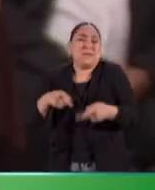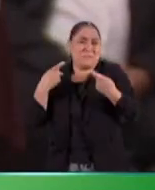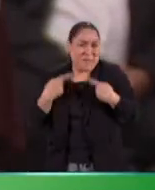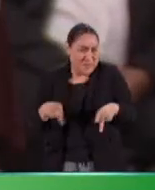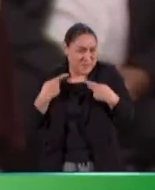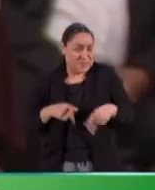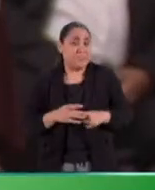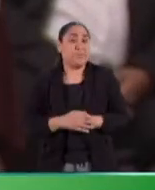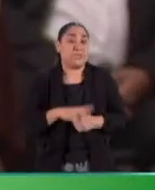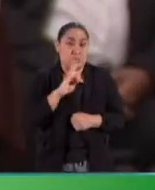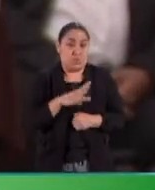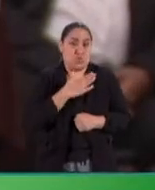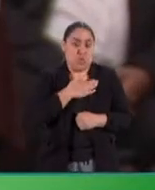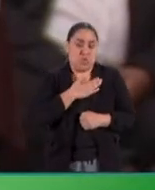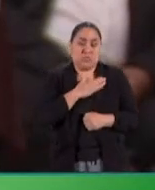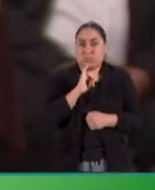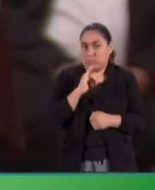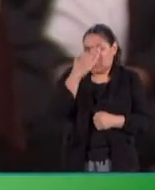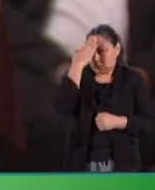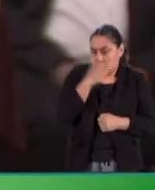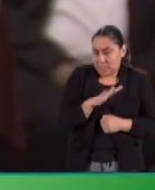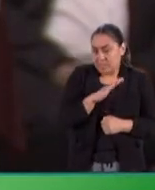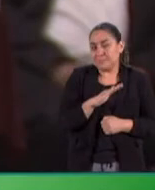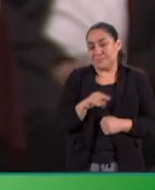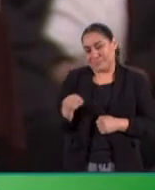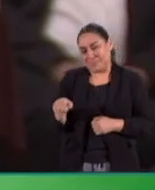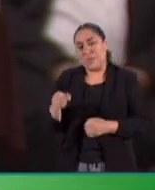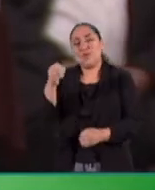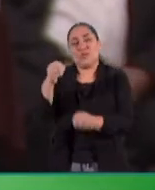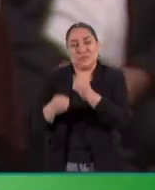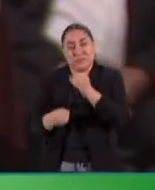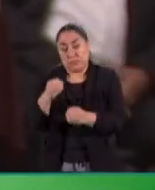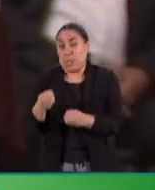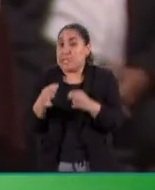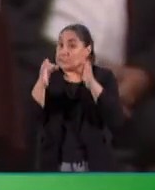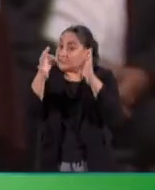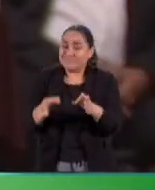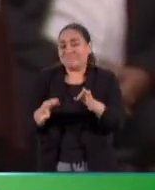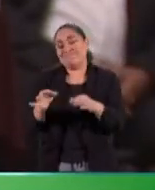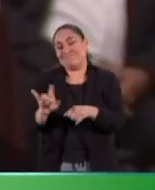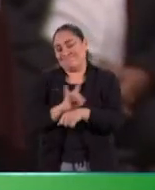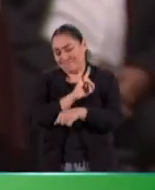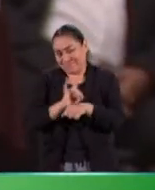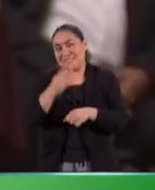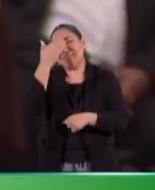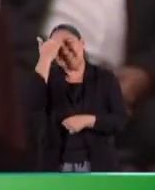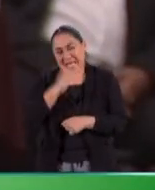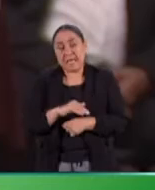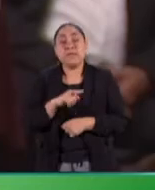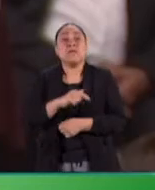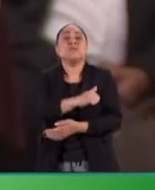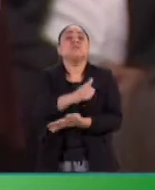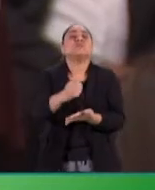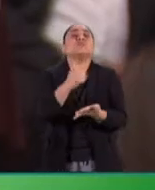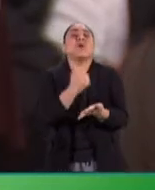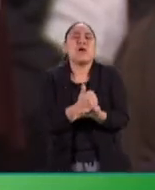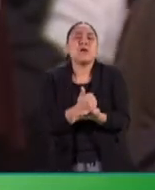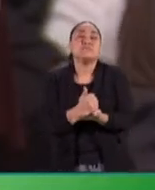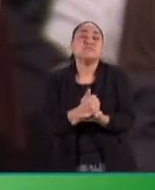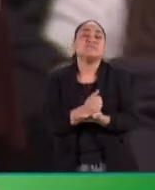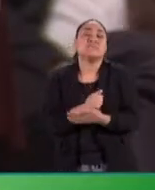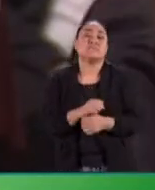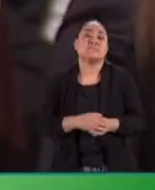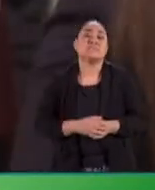y yo soy la primera en reconocer que nuestro sistema de Justicia no es perfecto la ciudad representa una